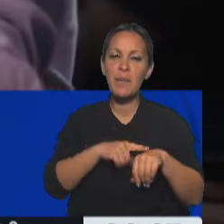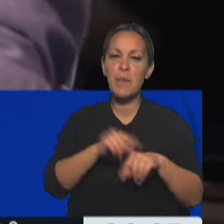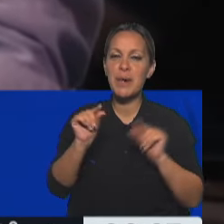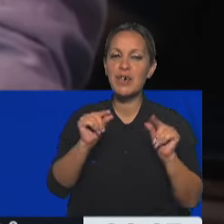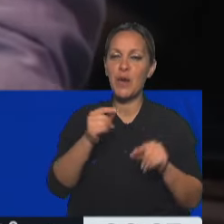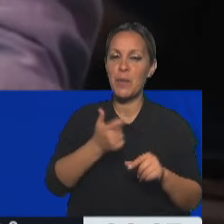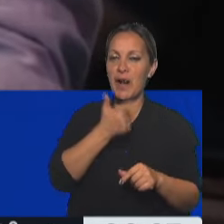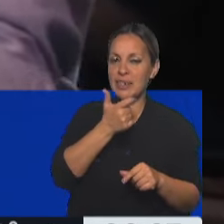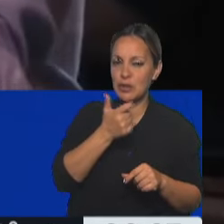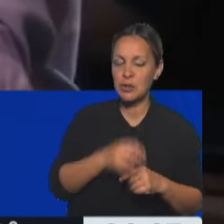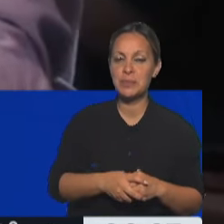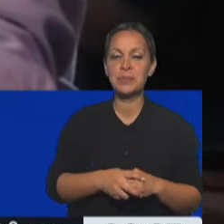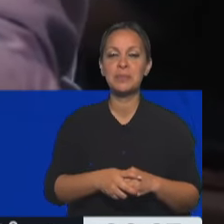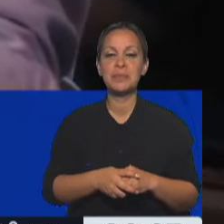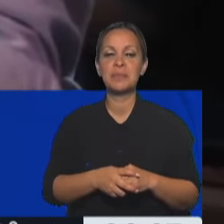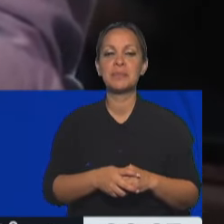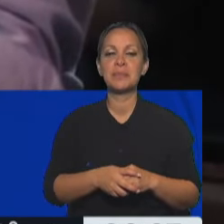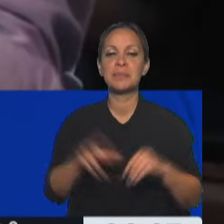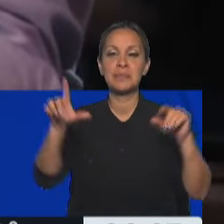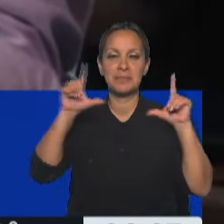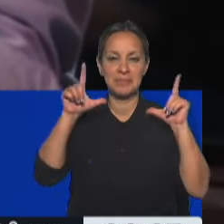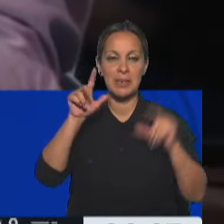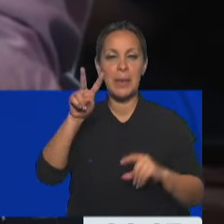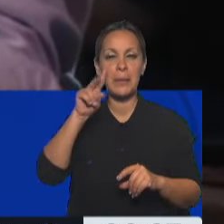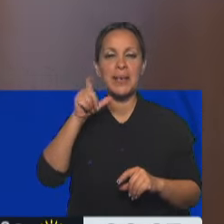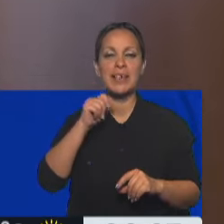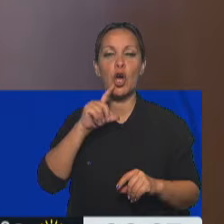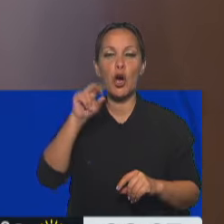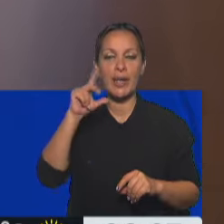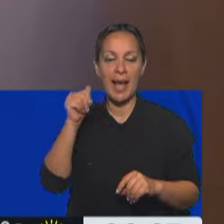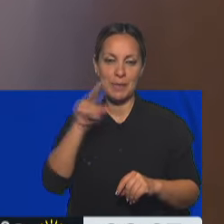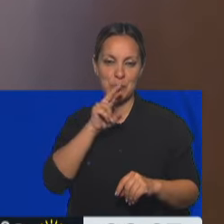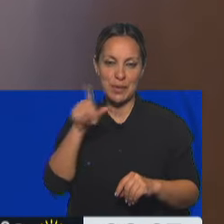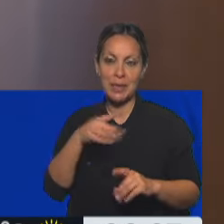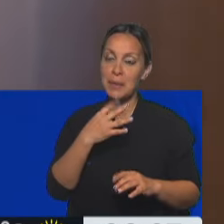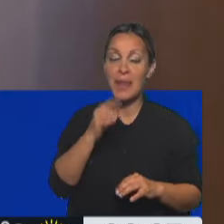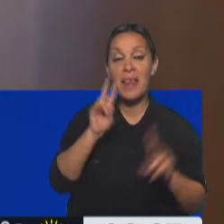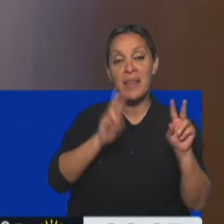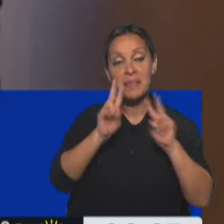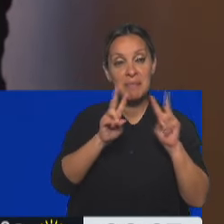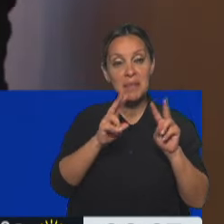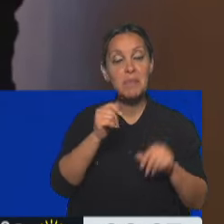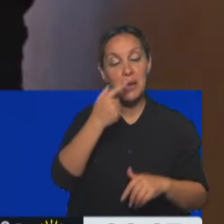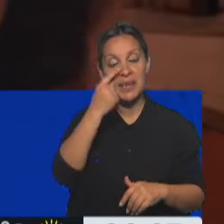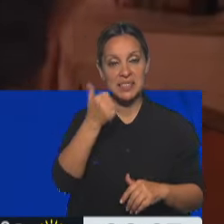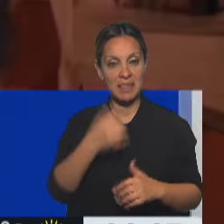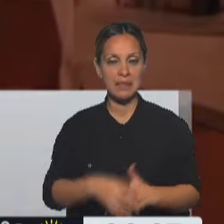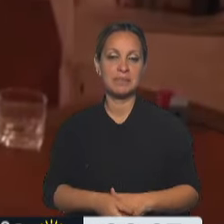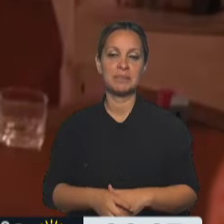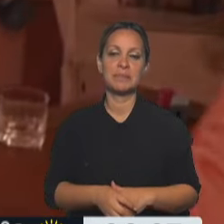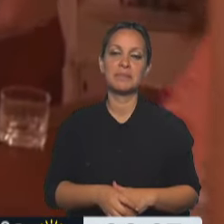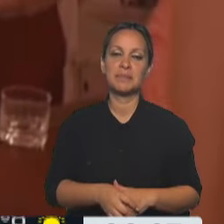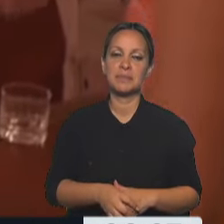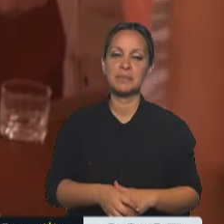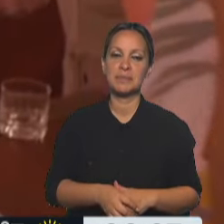y coprotagonizada por Victoria Ladilla. La verdad me pareció entretenida, repito, con momentos súper interesantes.